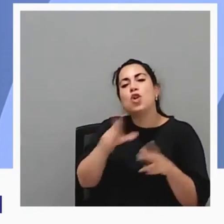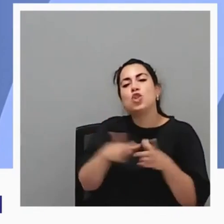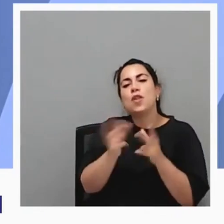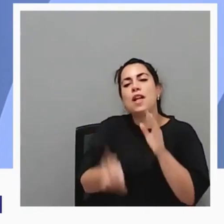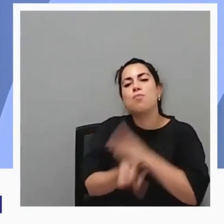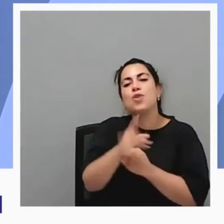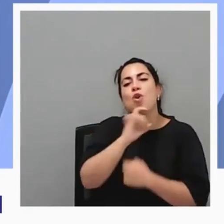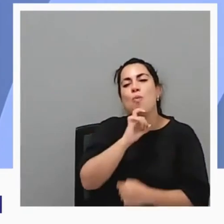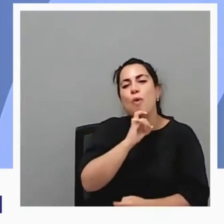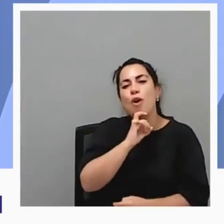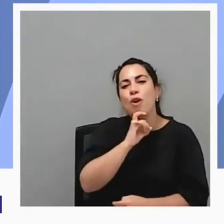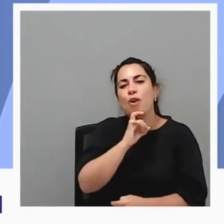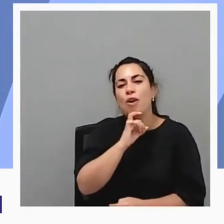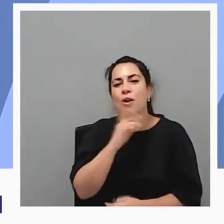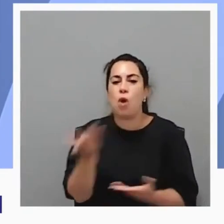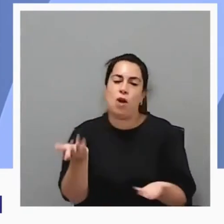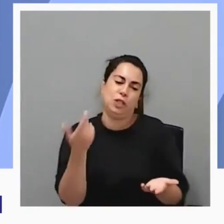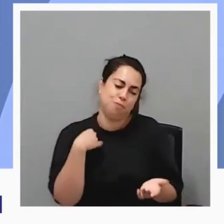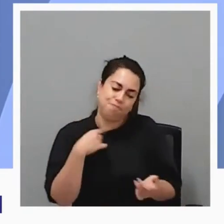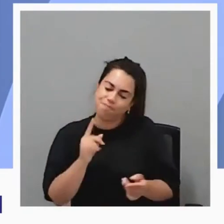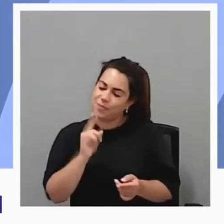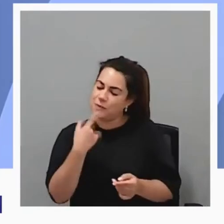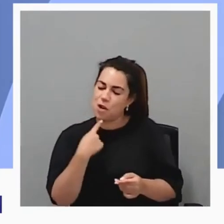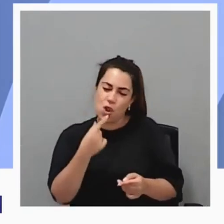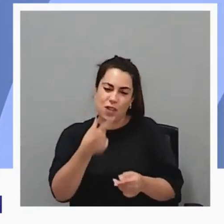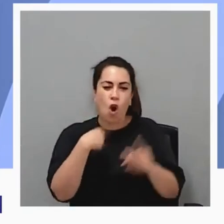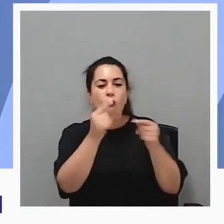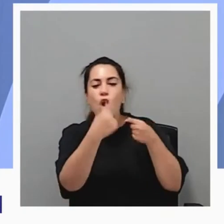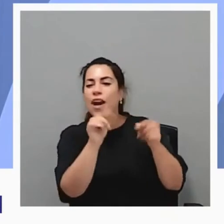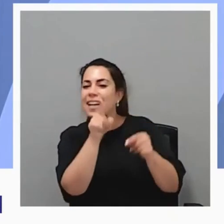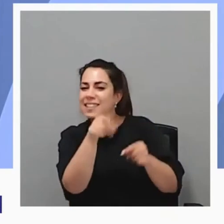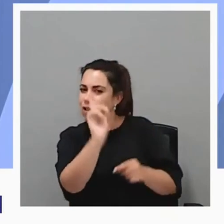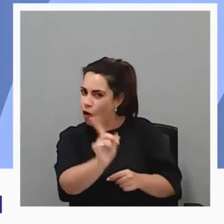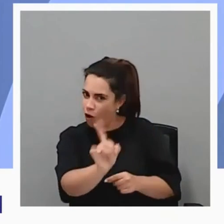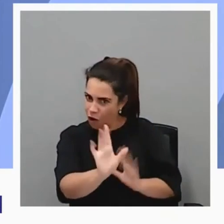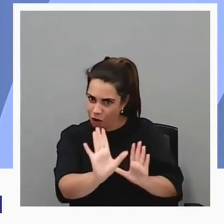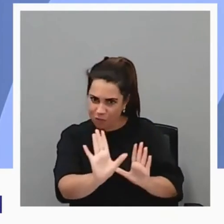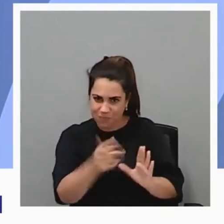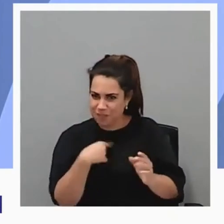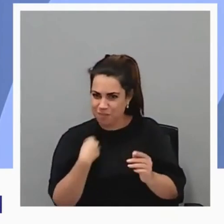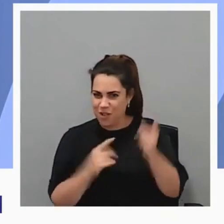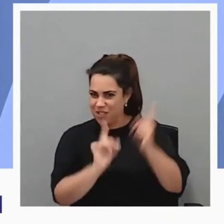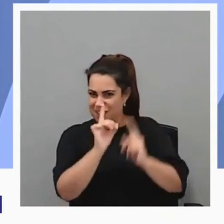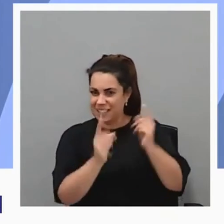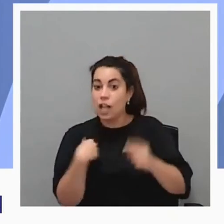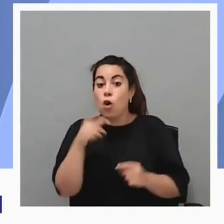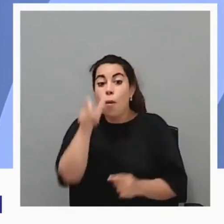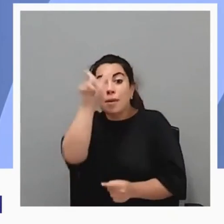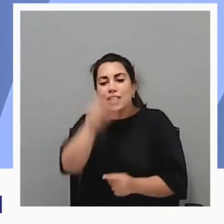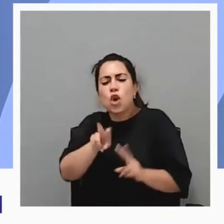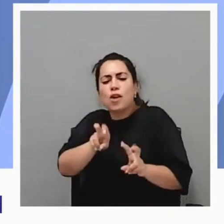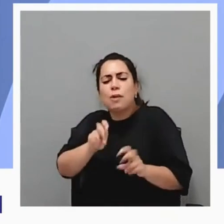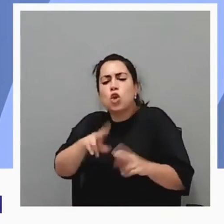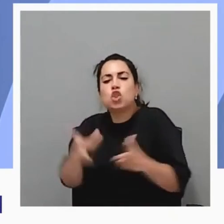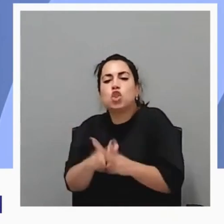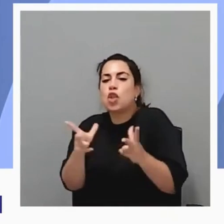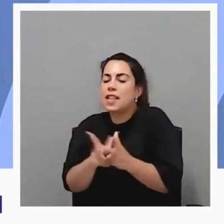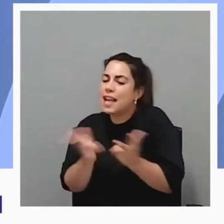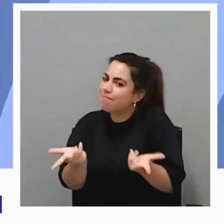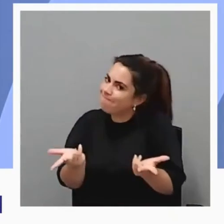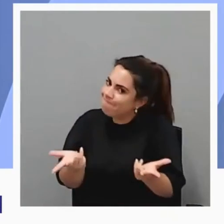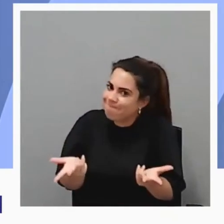diría, no por corregirte, sino por el debate, yo no hablaría de innovador social, porque creo que la innovación